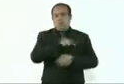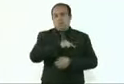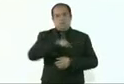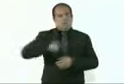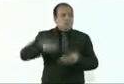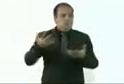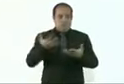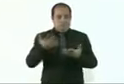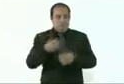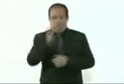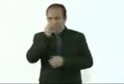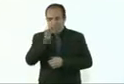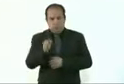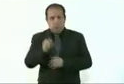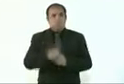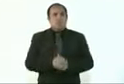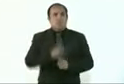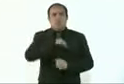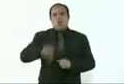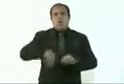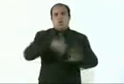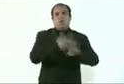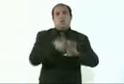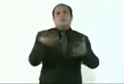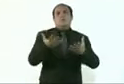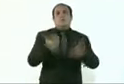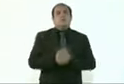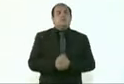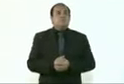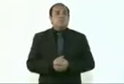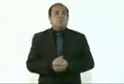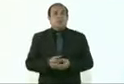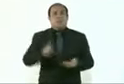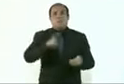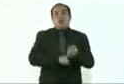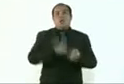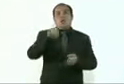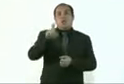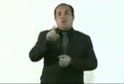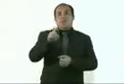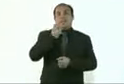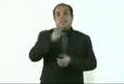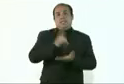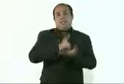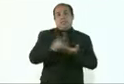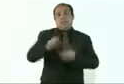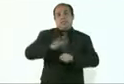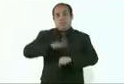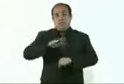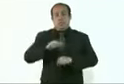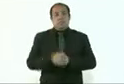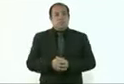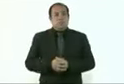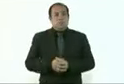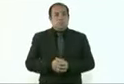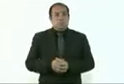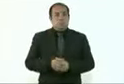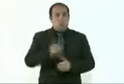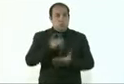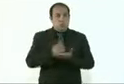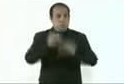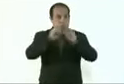parte y además estamos en contra de que se haga, y particularmente con el agua, que es un derecho humano. Entonces,